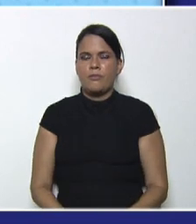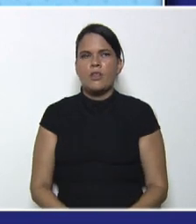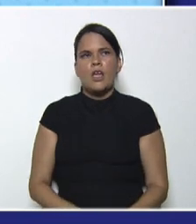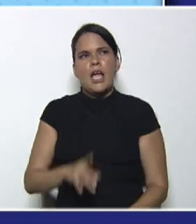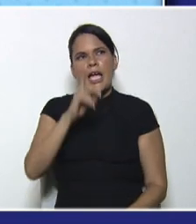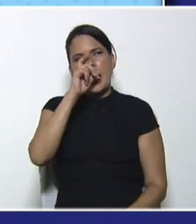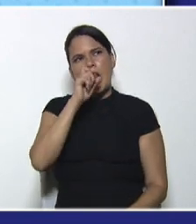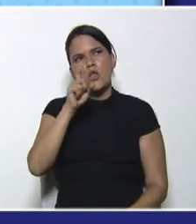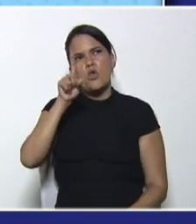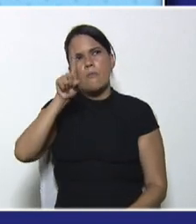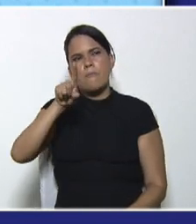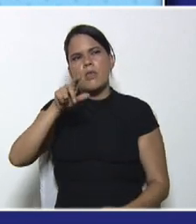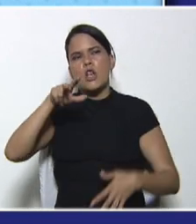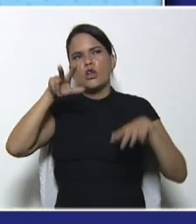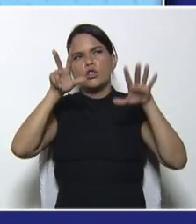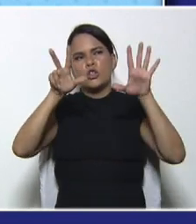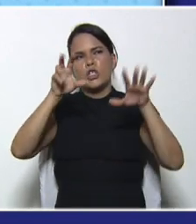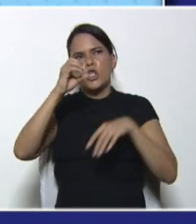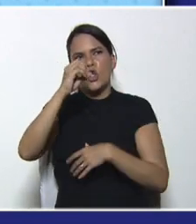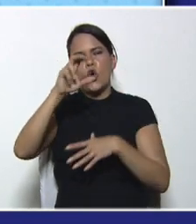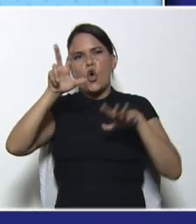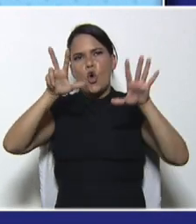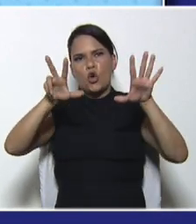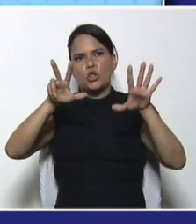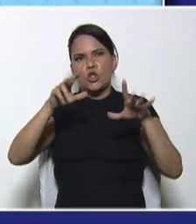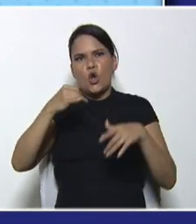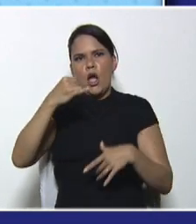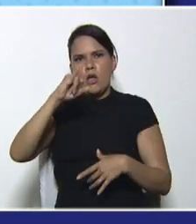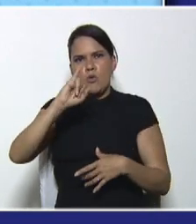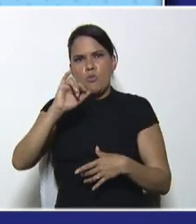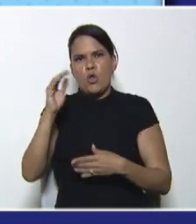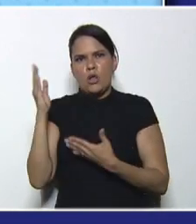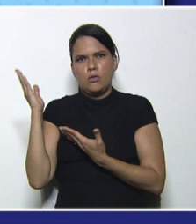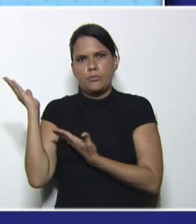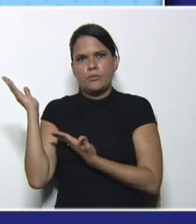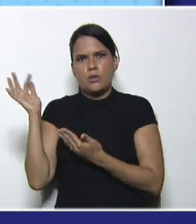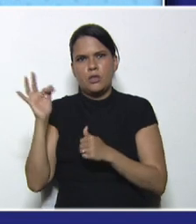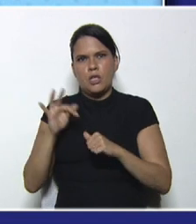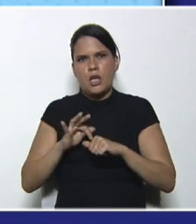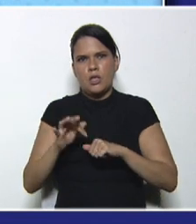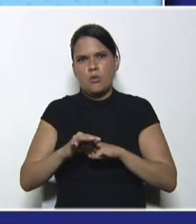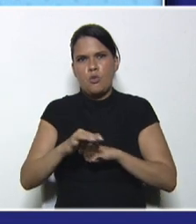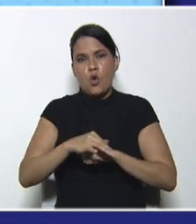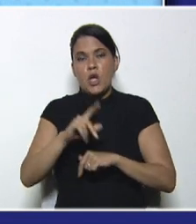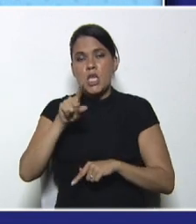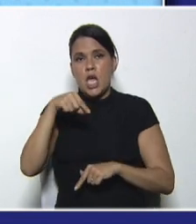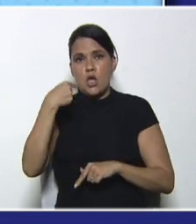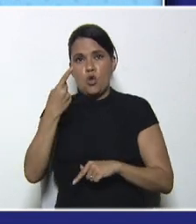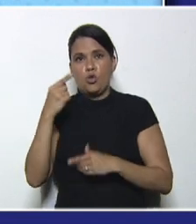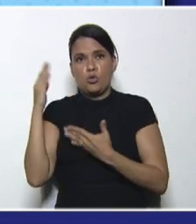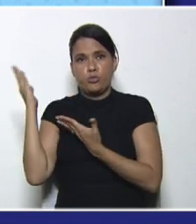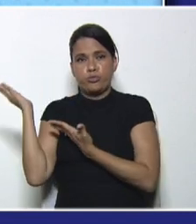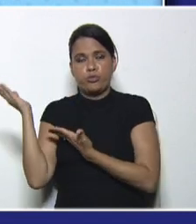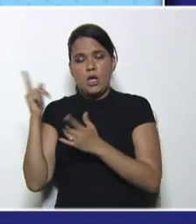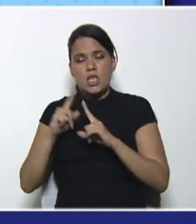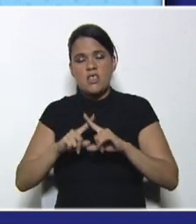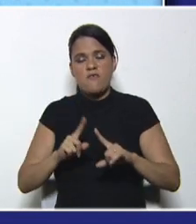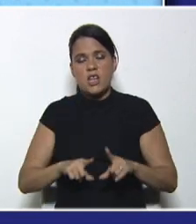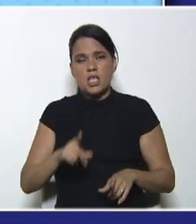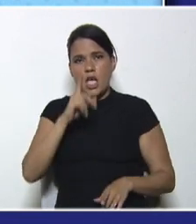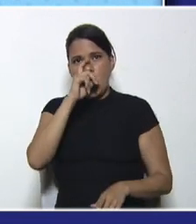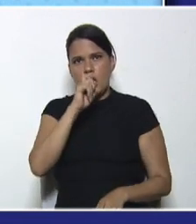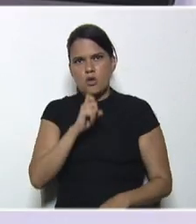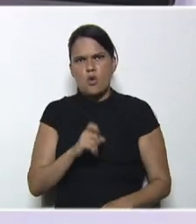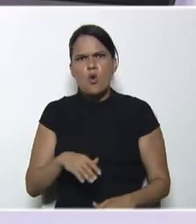año 1808 y el de Thomson en el año 1904. Cuando se hace el